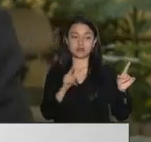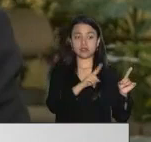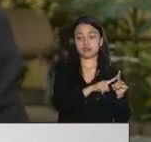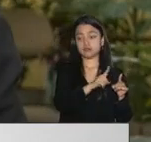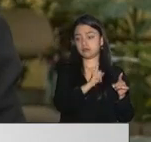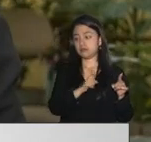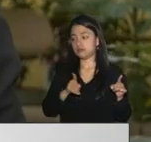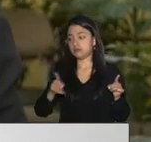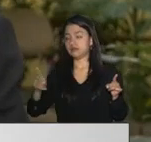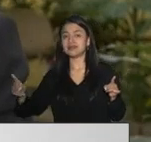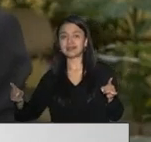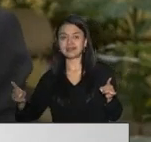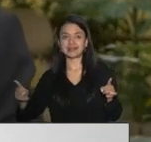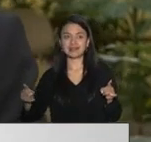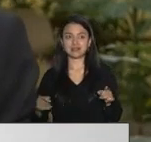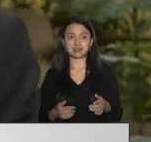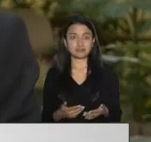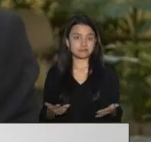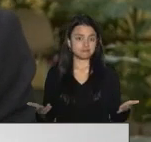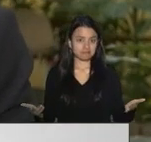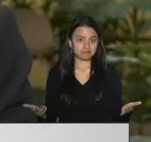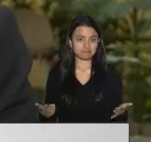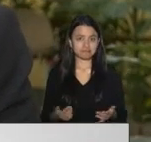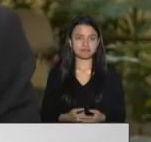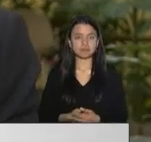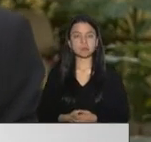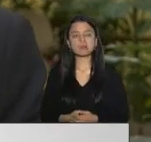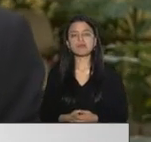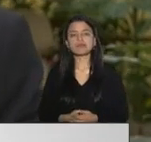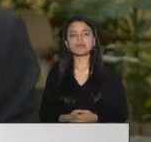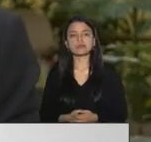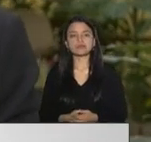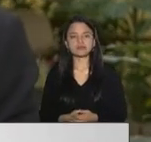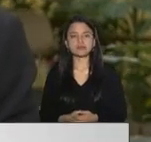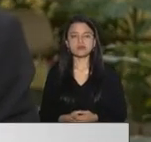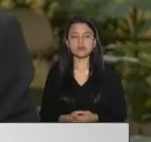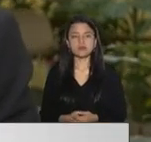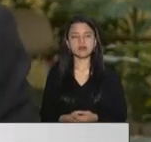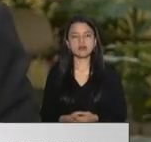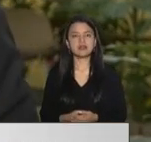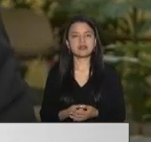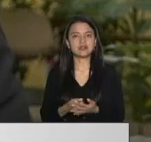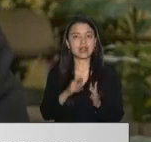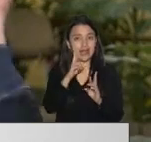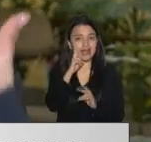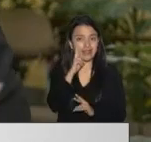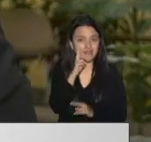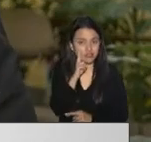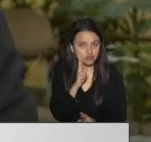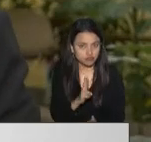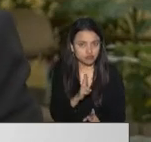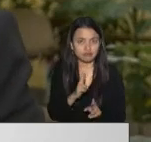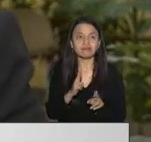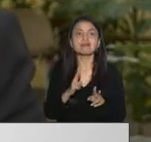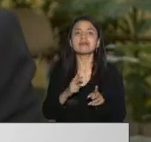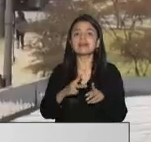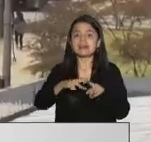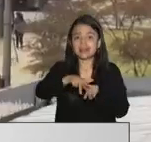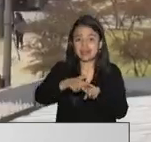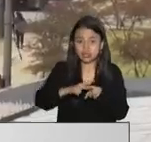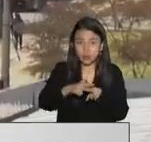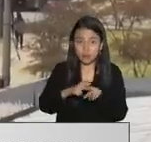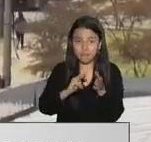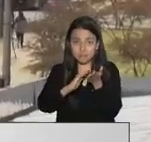vía hasta en los centros en los que verificamos las condiciones de los vehículos, vamos a saber las condiciones de cada